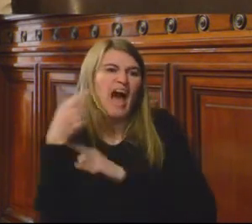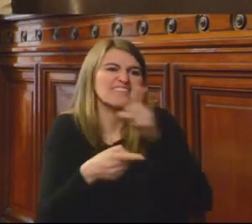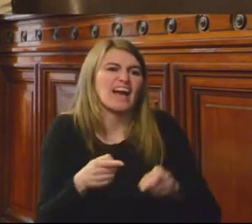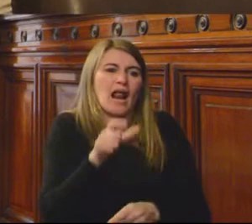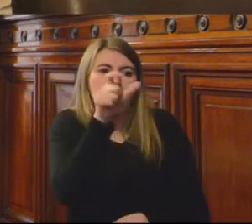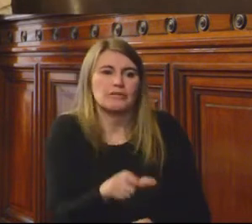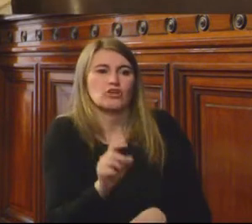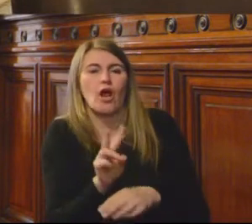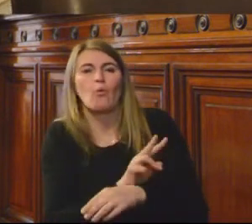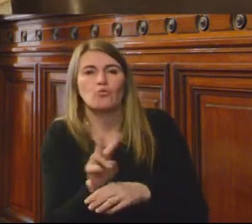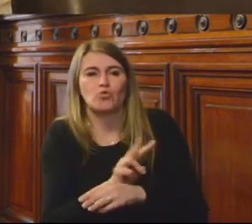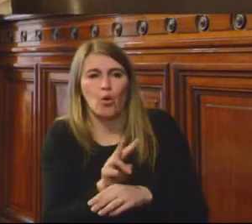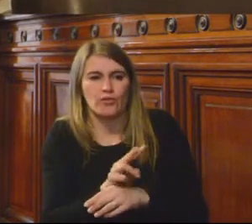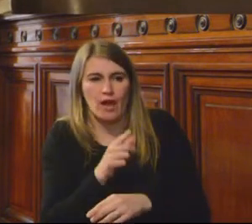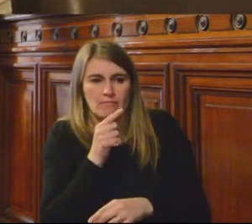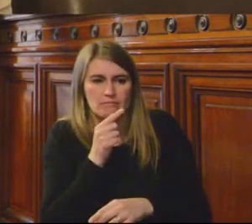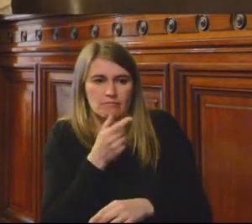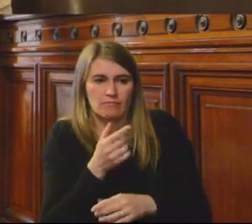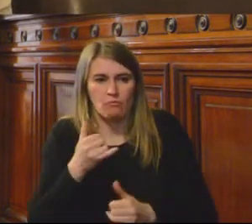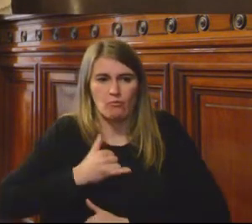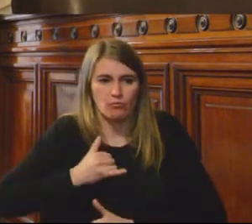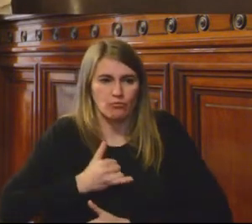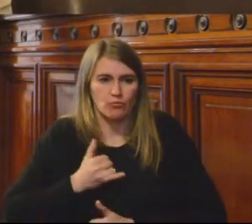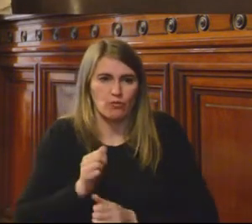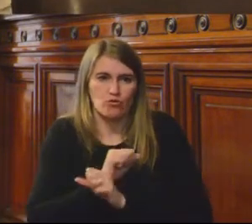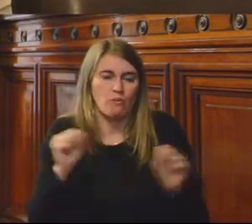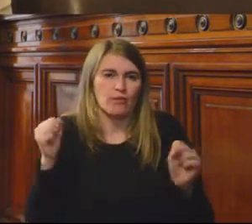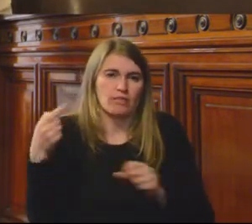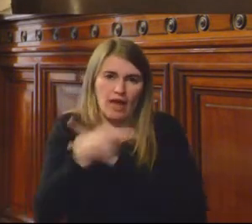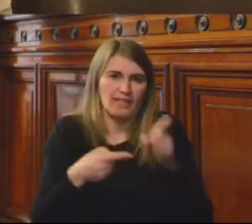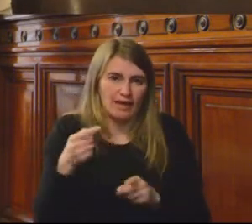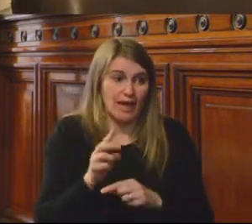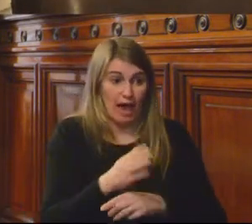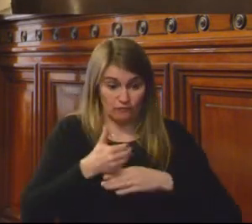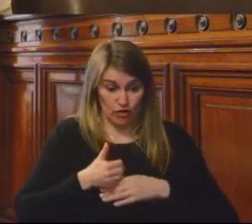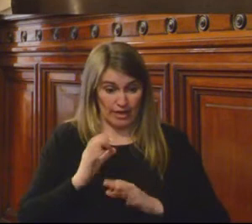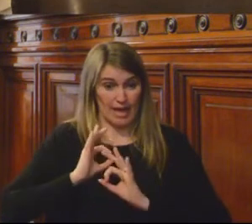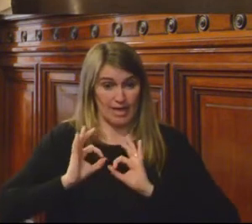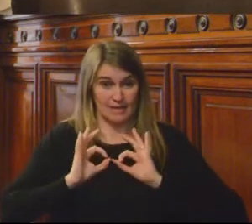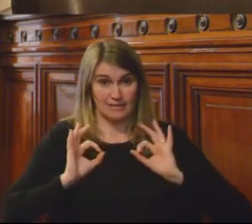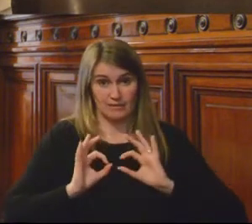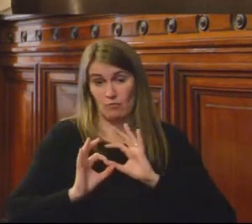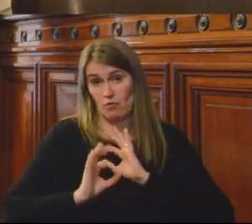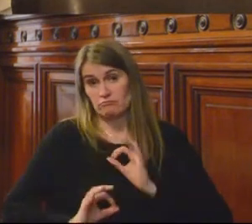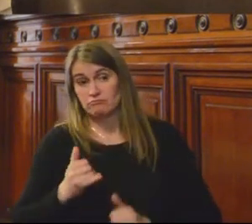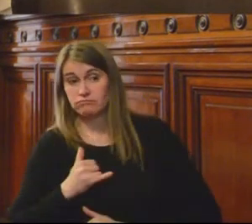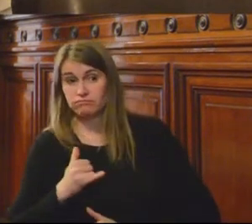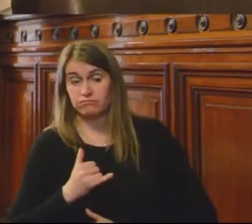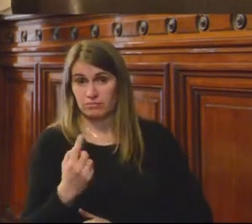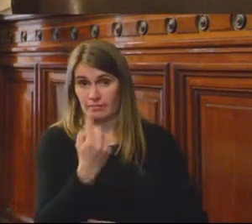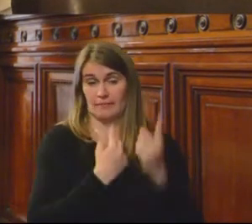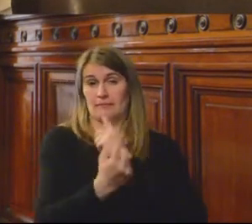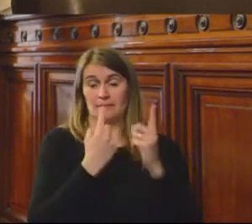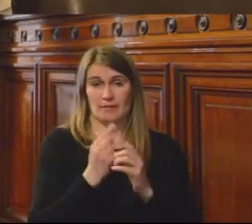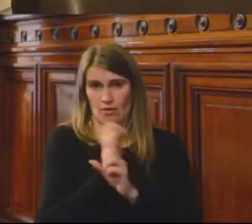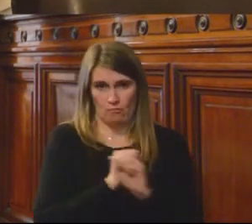de custodiar el borde, la entrada de la instalación militar. Ahora,